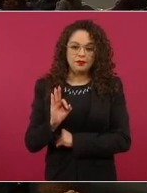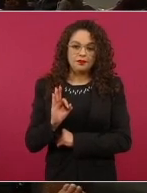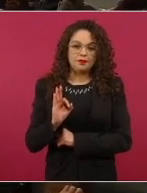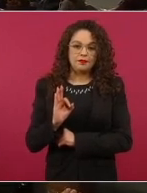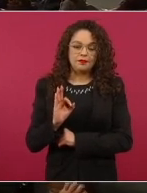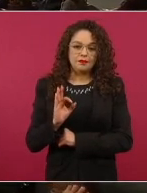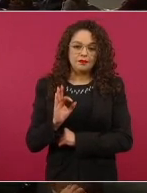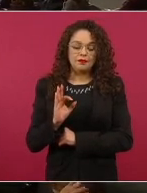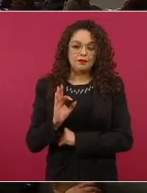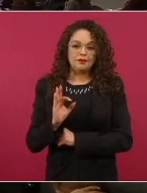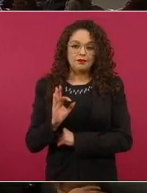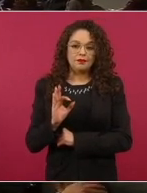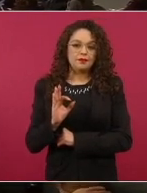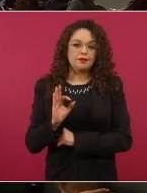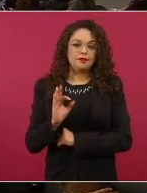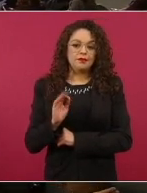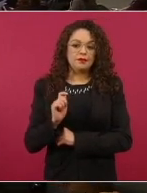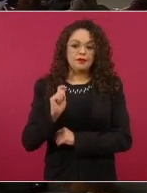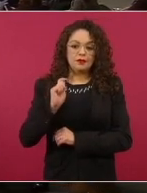que nos certifiquen,